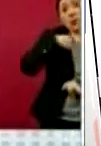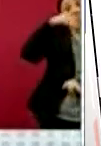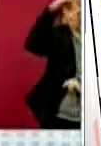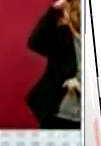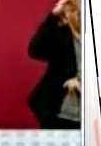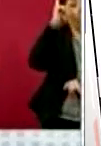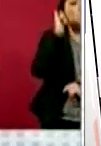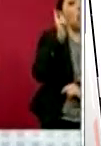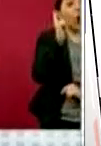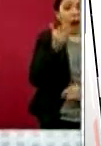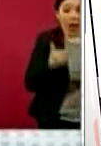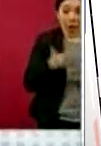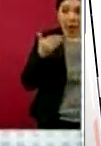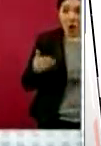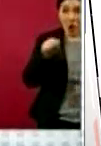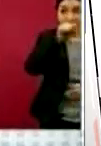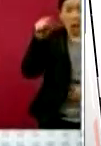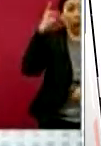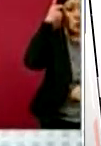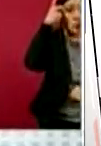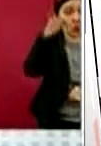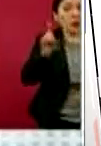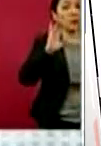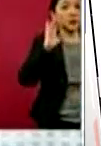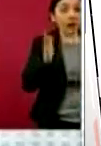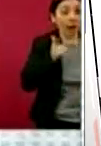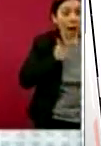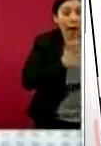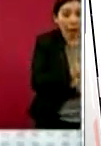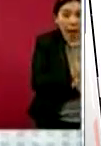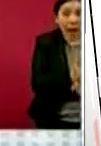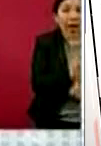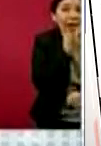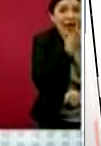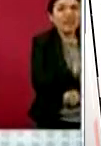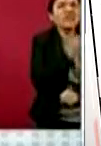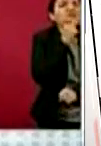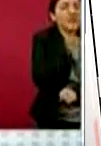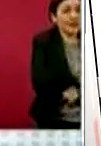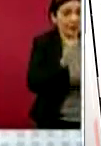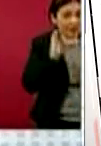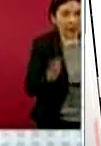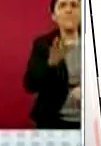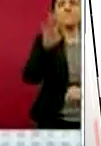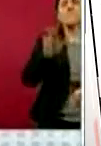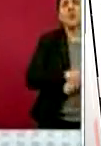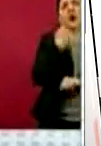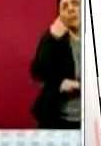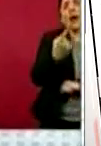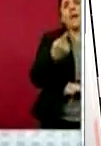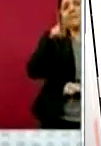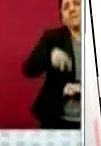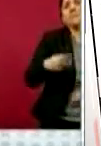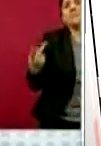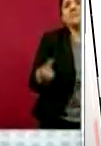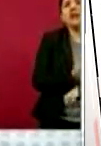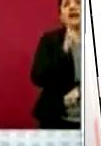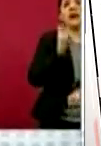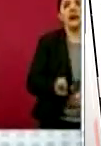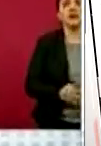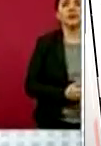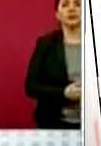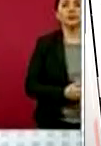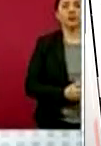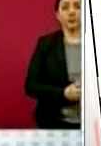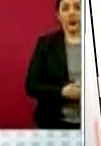muy enfática en denunciar que no había mujeres participando en los altos niveles de la política en América Latina y